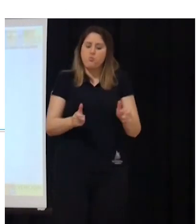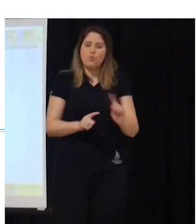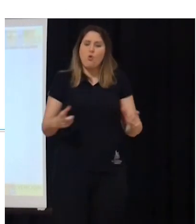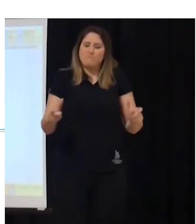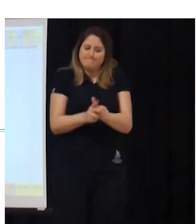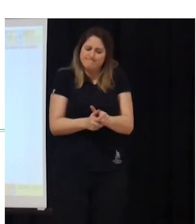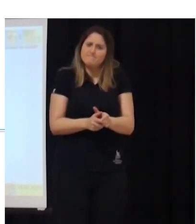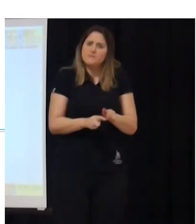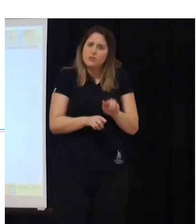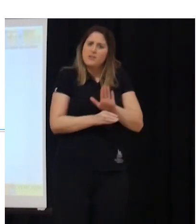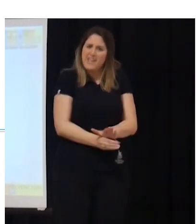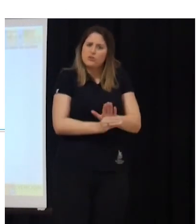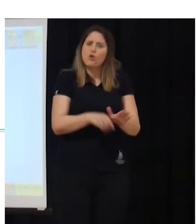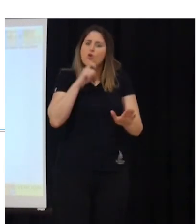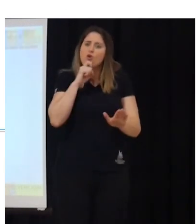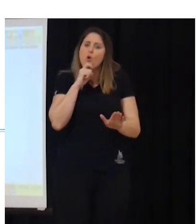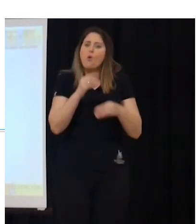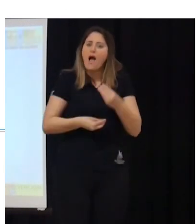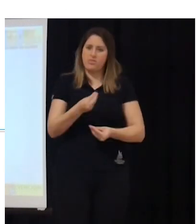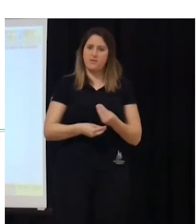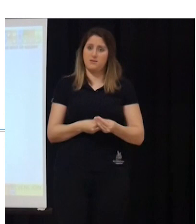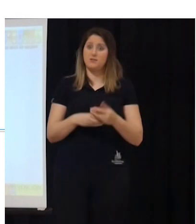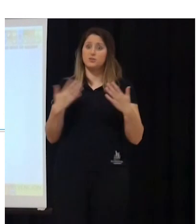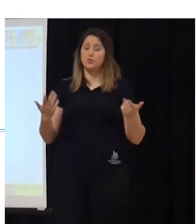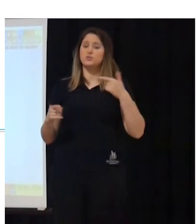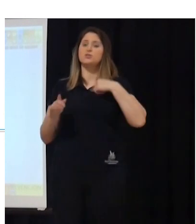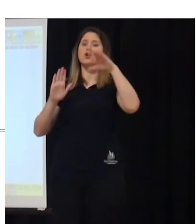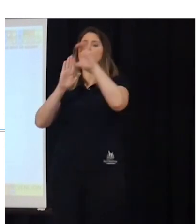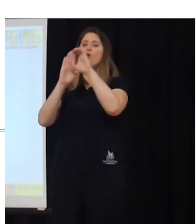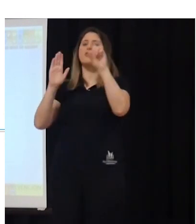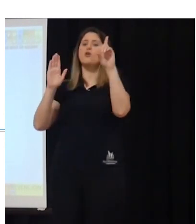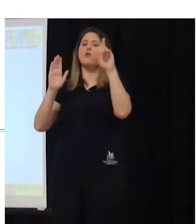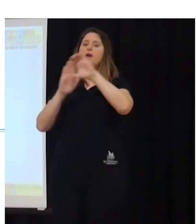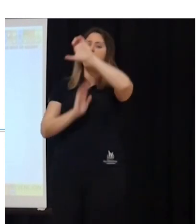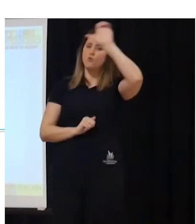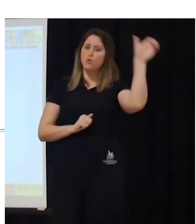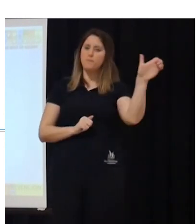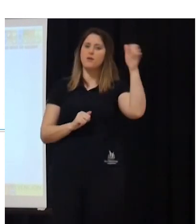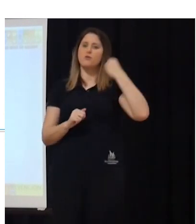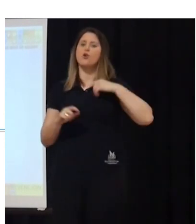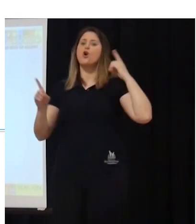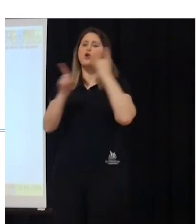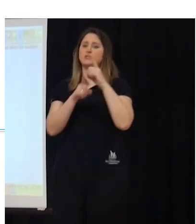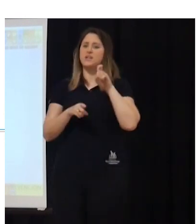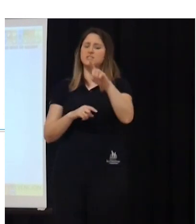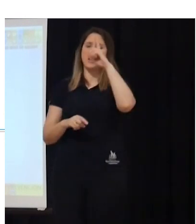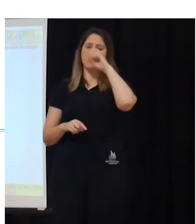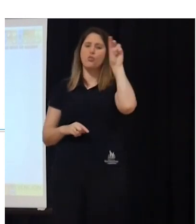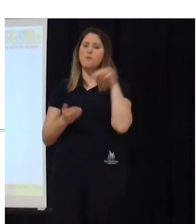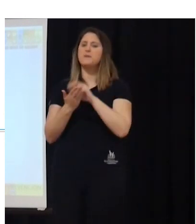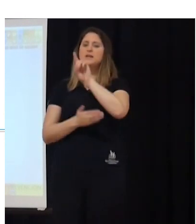enfermen. Pues para eso se desarrolló el Código Europeo contra el Cáncer del 2014, que